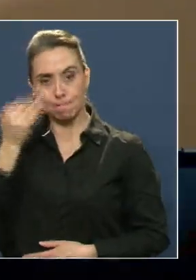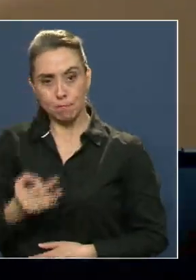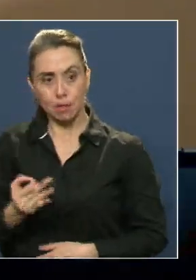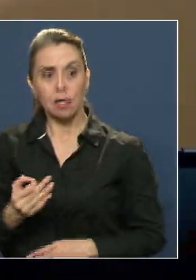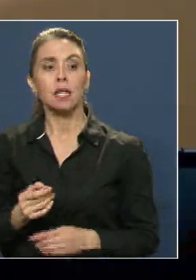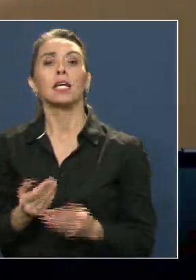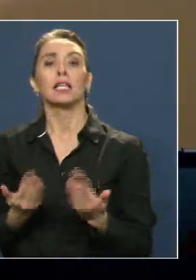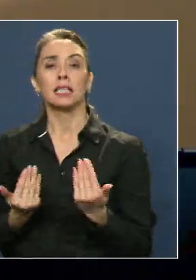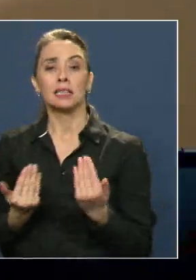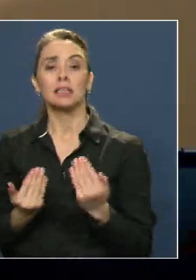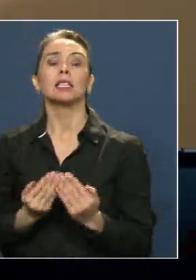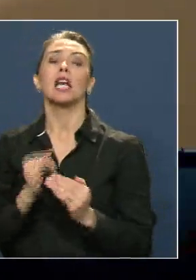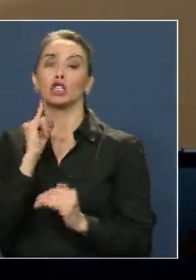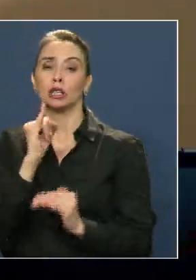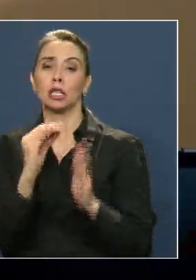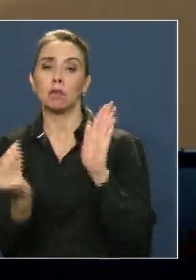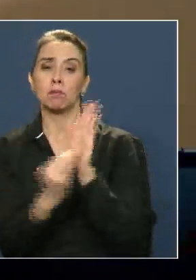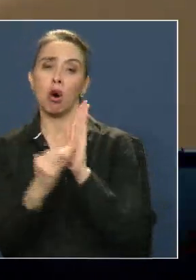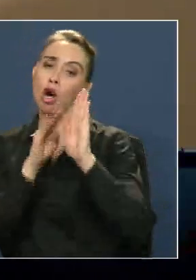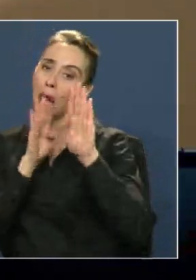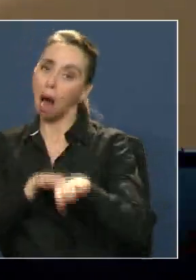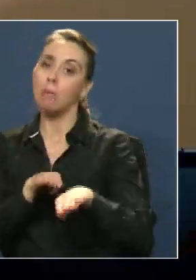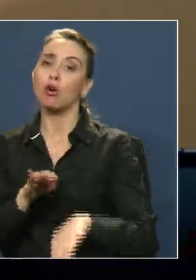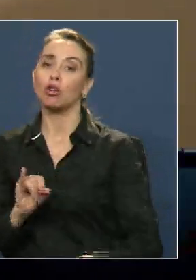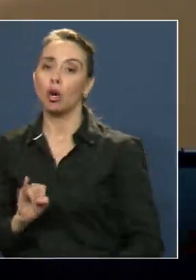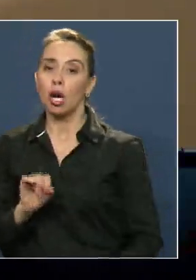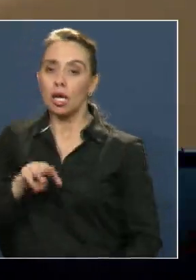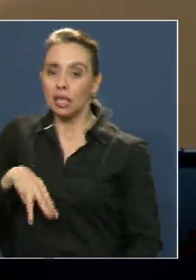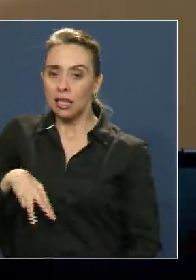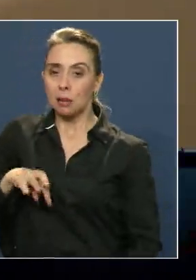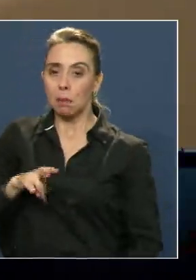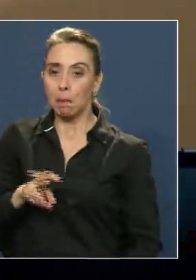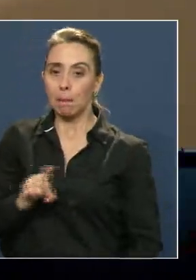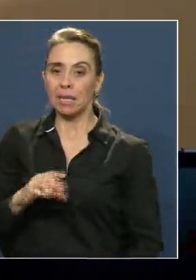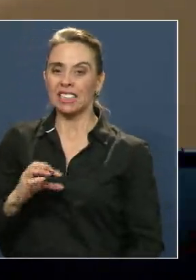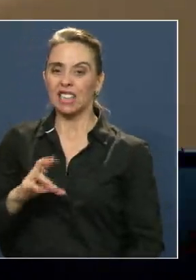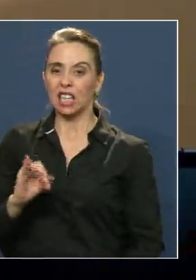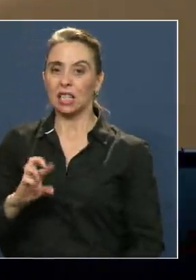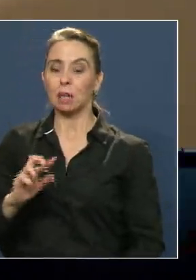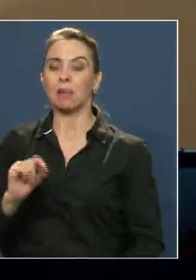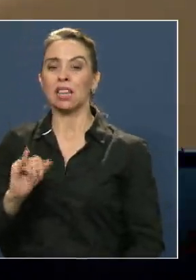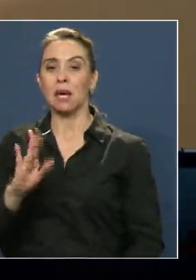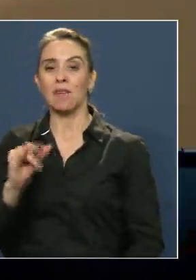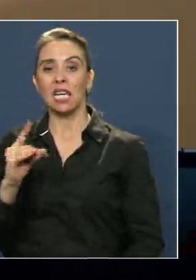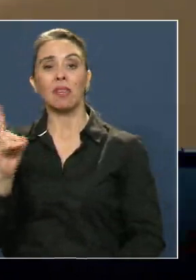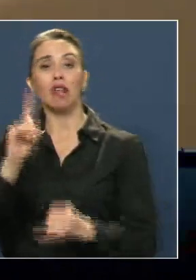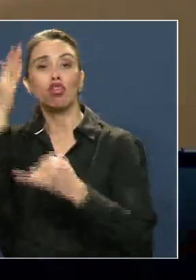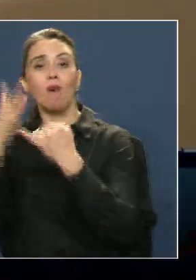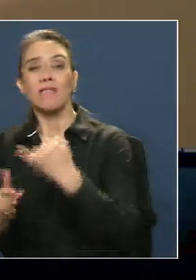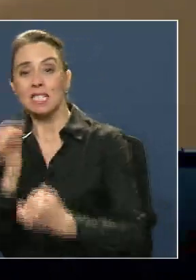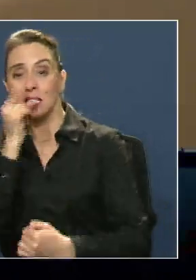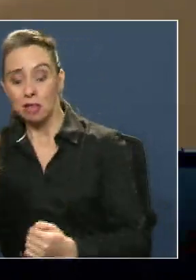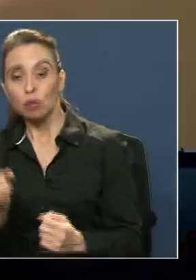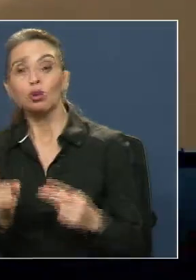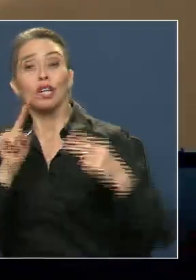imprescriptibilidad debe apoyarse tal cual. Pero cuando hablamos de la retroactividad, reconozco que tengo un problema complejo,